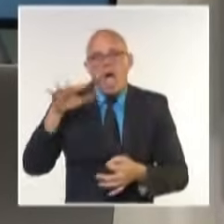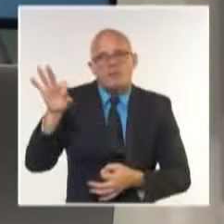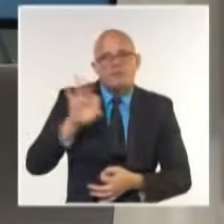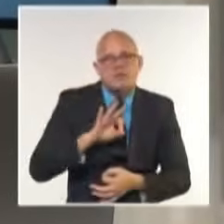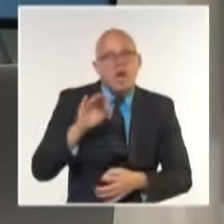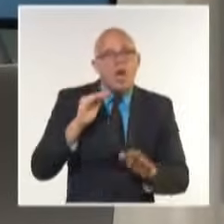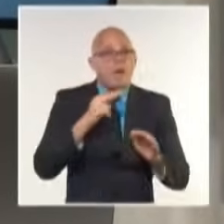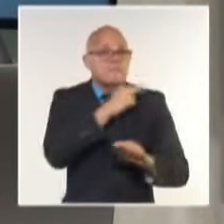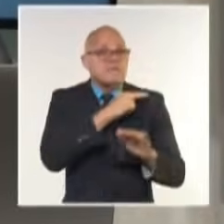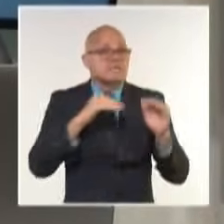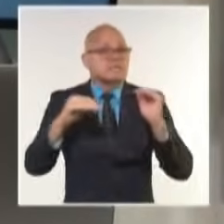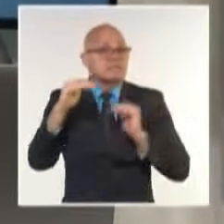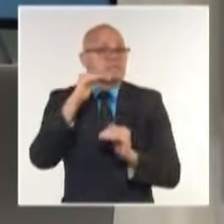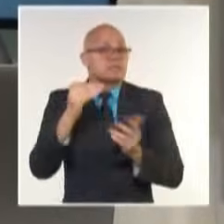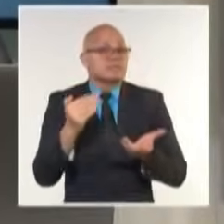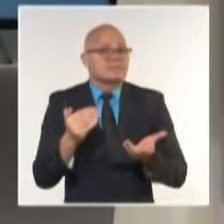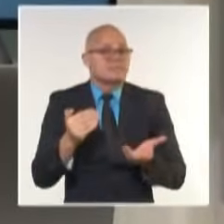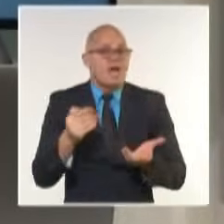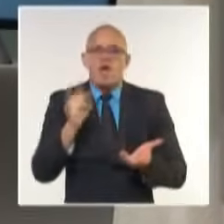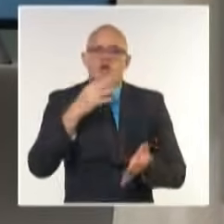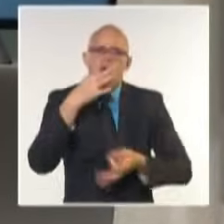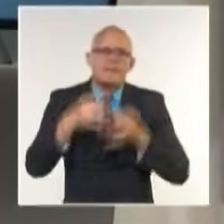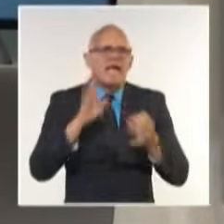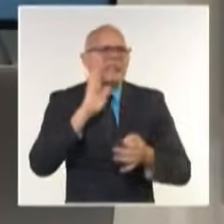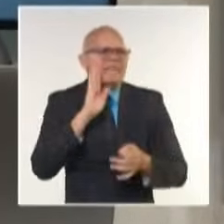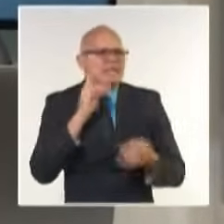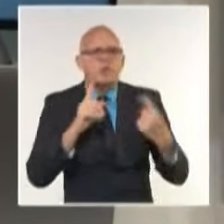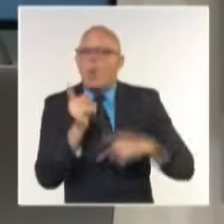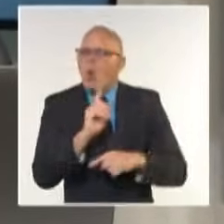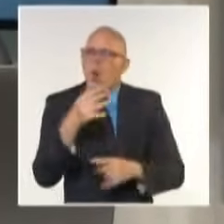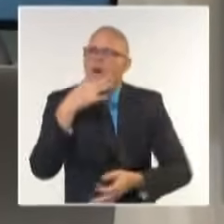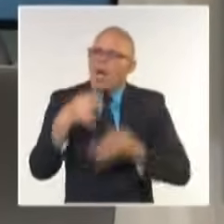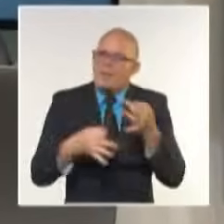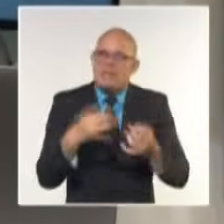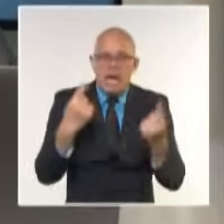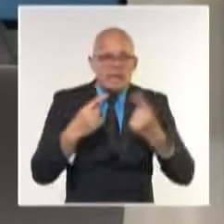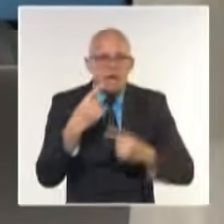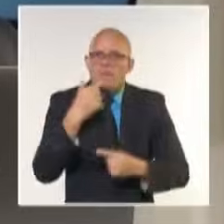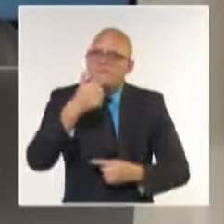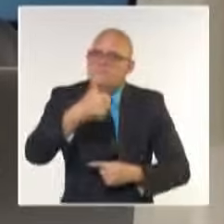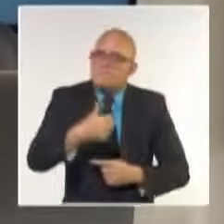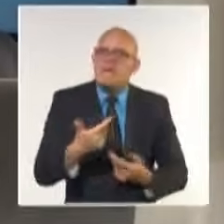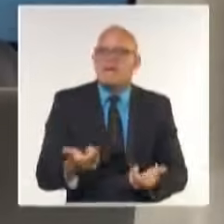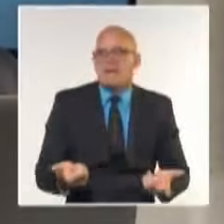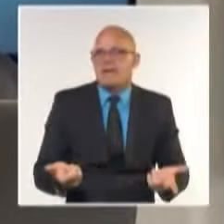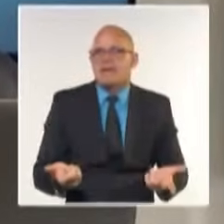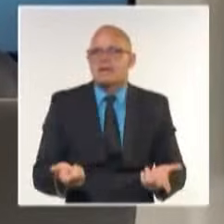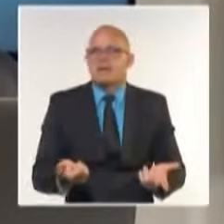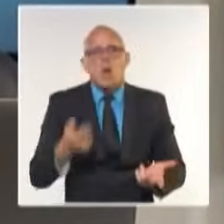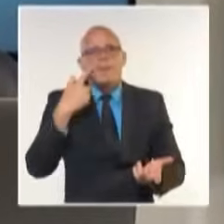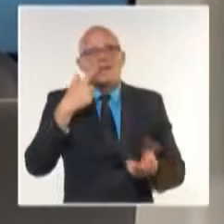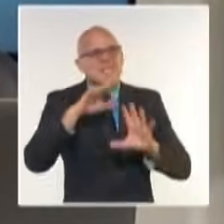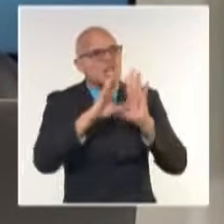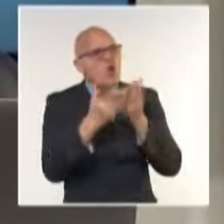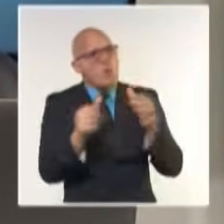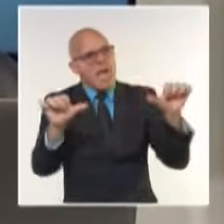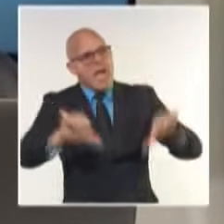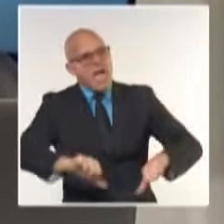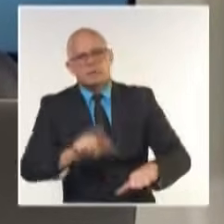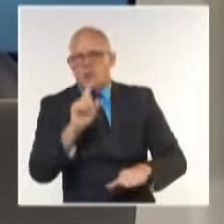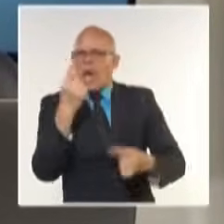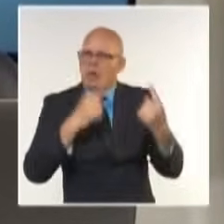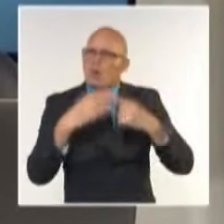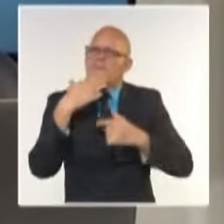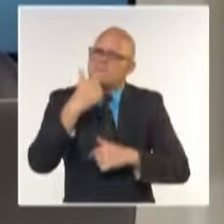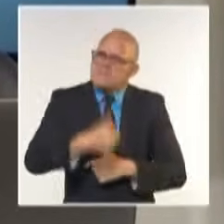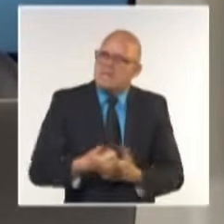no hablar de delitos, sino hablar de esto último que usted está diciendo, de todo lo que se está haciendo y se está haciendo bien. Ahora tenemos la responsabilidad de mostrar lo que está